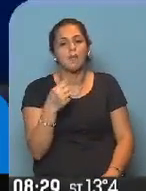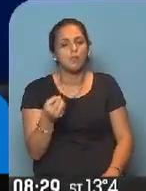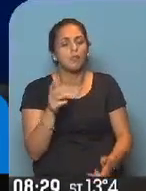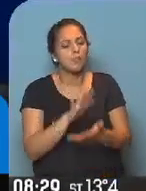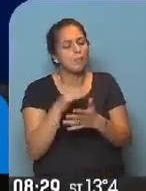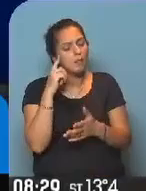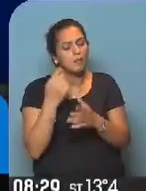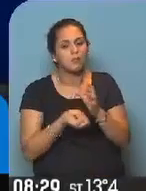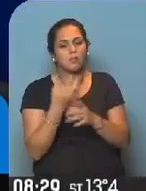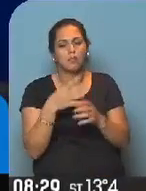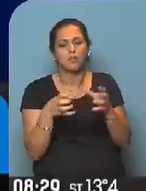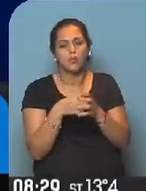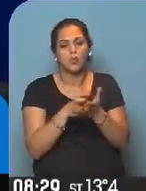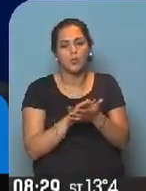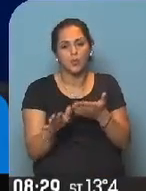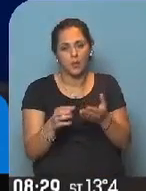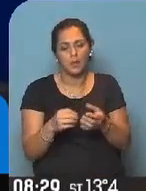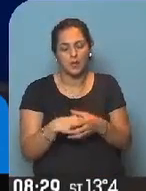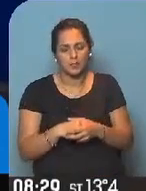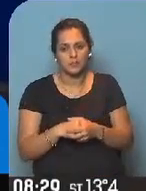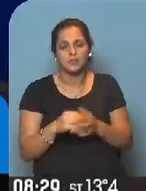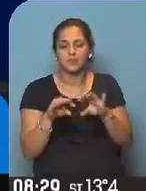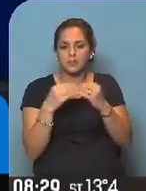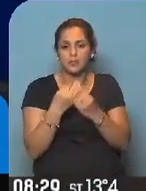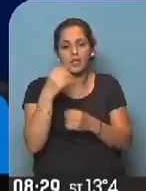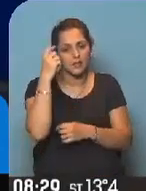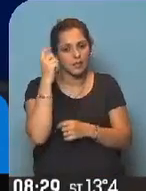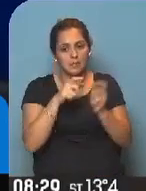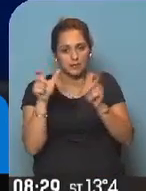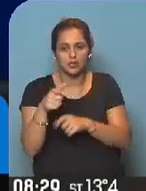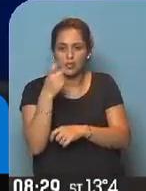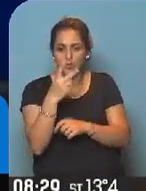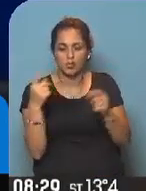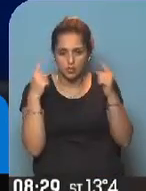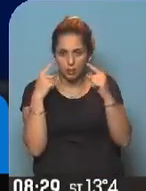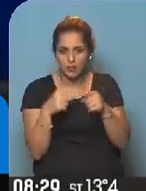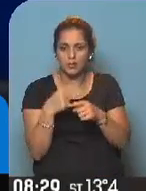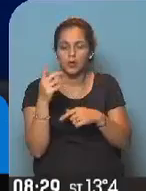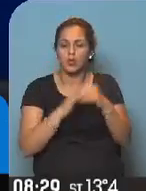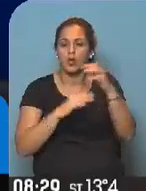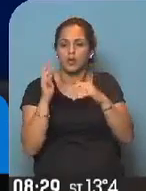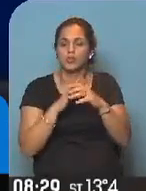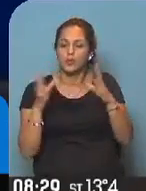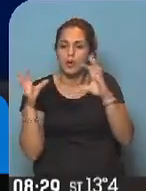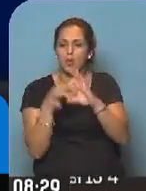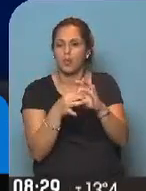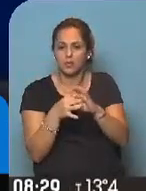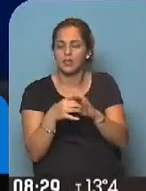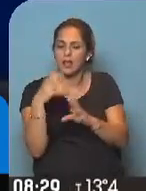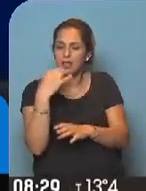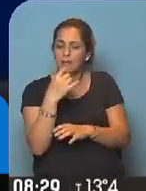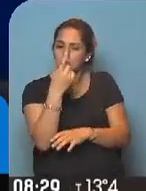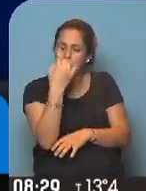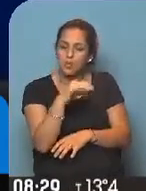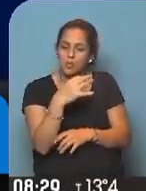bloque nosotros hemos armado un bloque un interbloque de 10 personas con dos objetivos uno es construir una gran unidad opositora creemos que tiene haber una